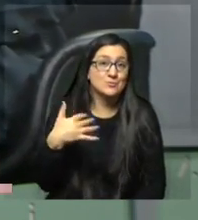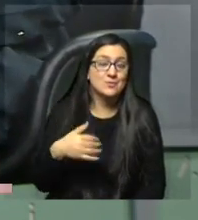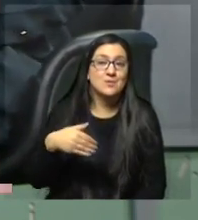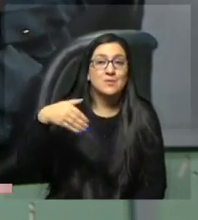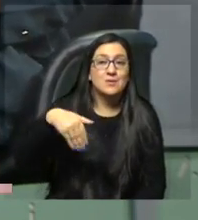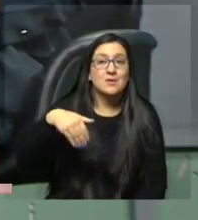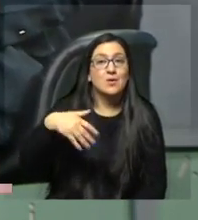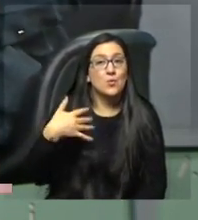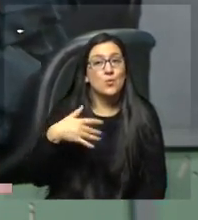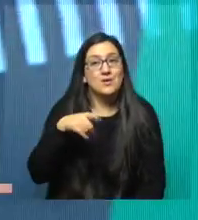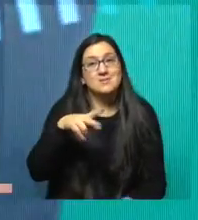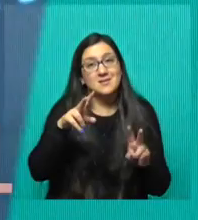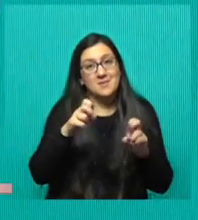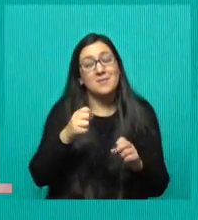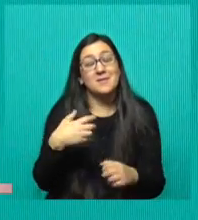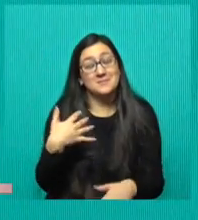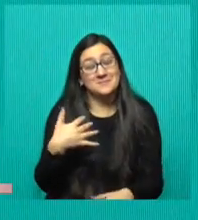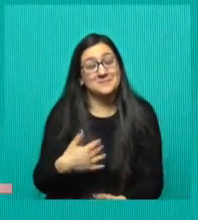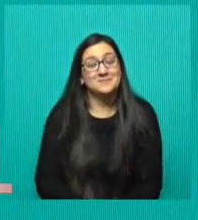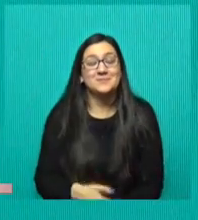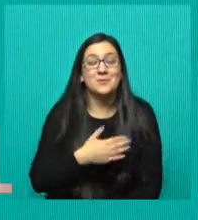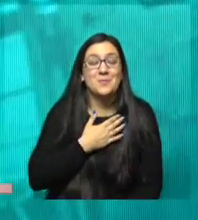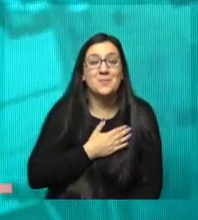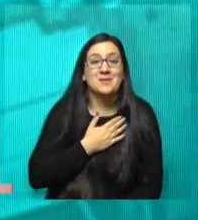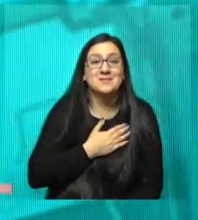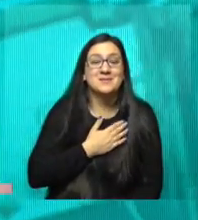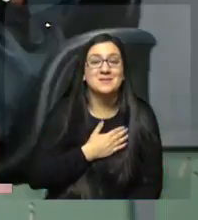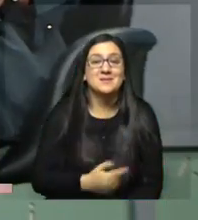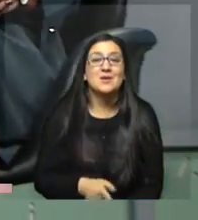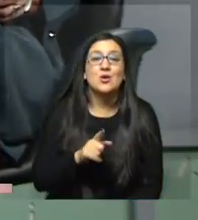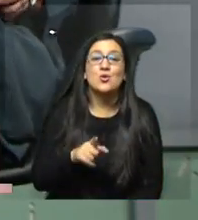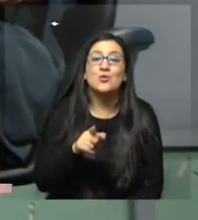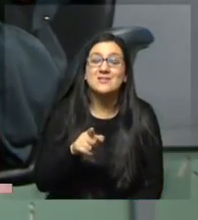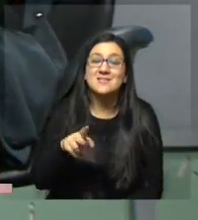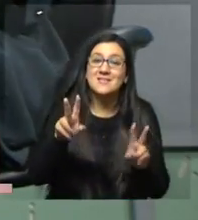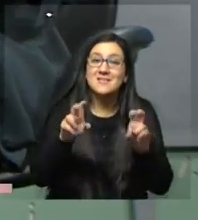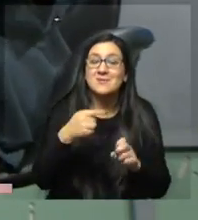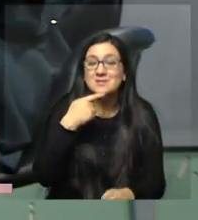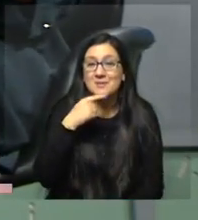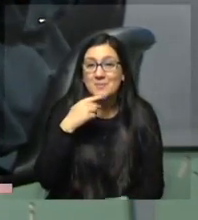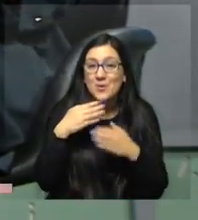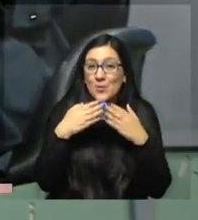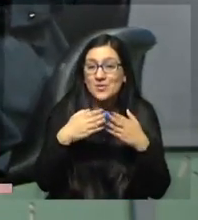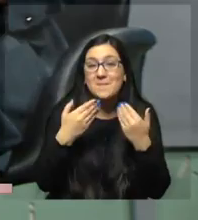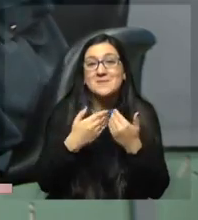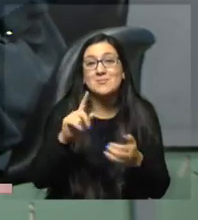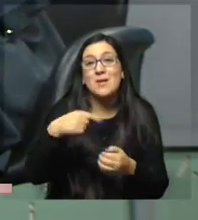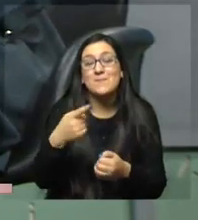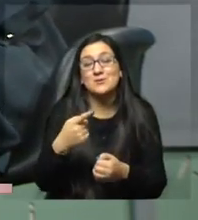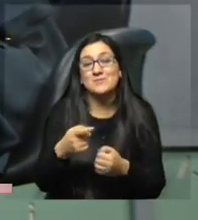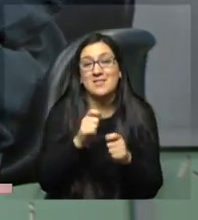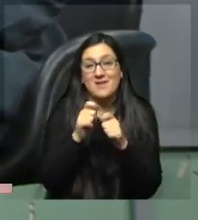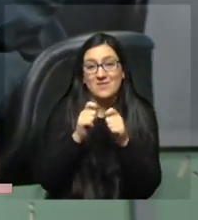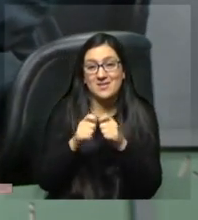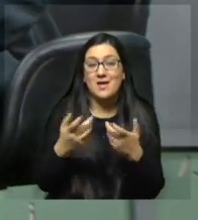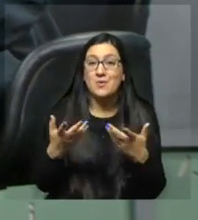temita. Gracias, Gustavo. Ay, un placer. Queda, mirá, con eso arrancamos con eso arrancamos la próxima visita, ¿no?